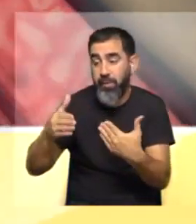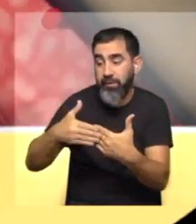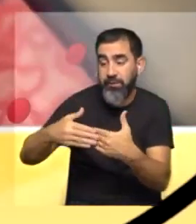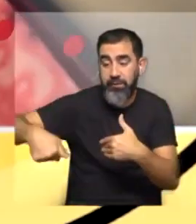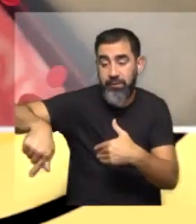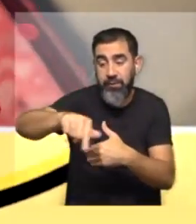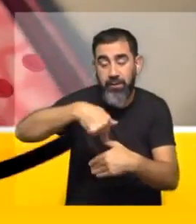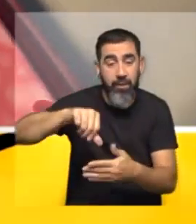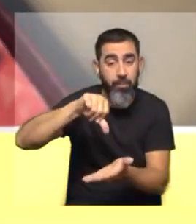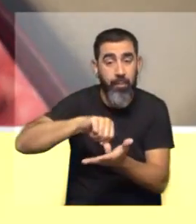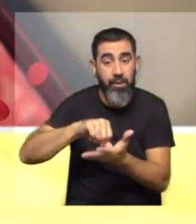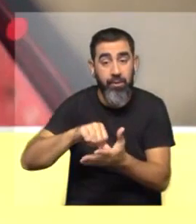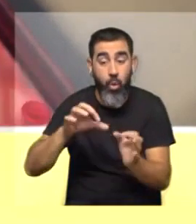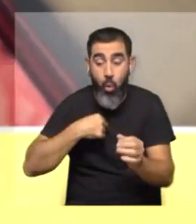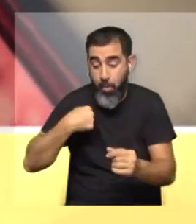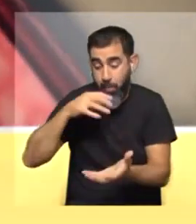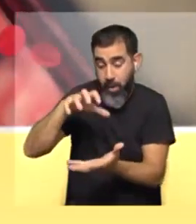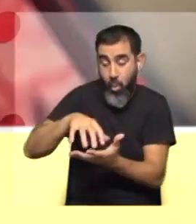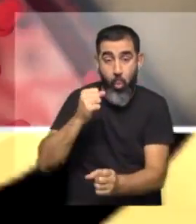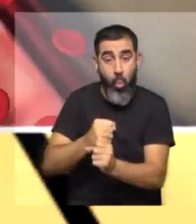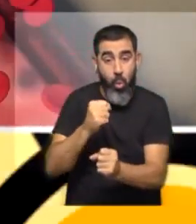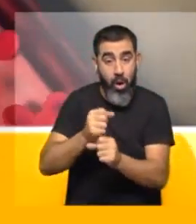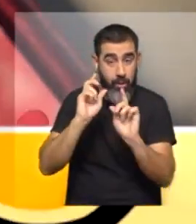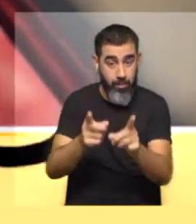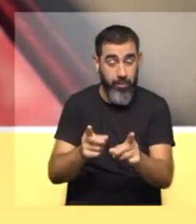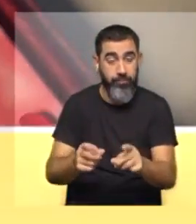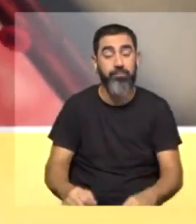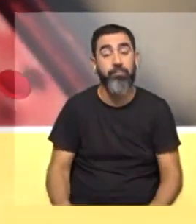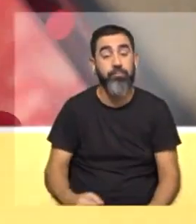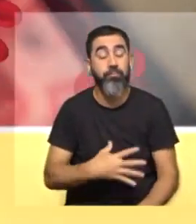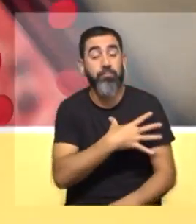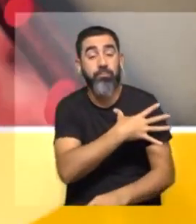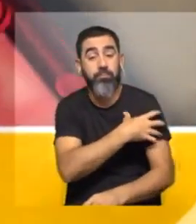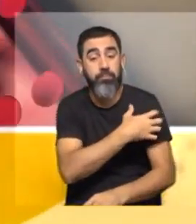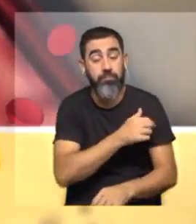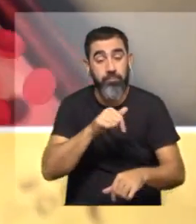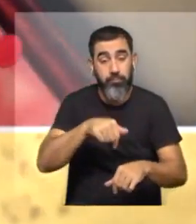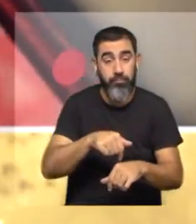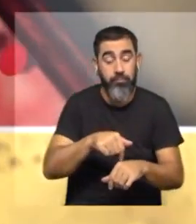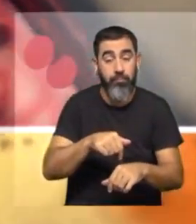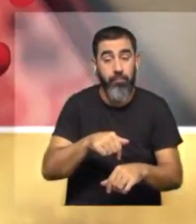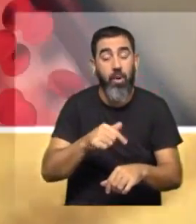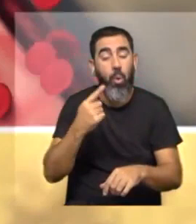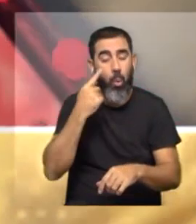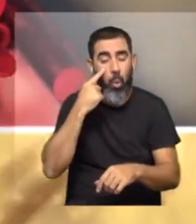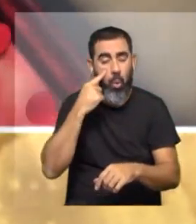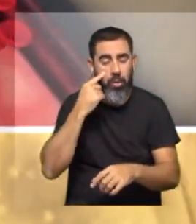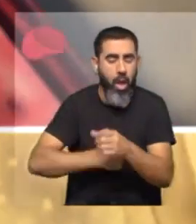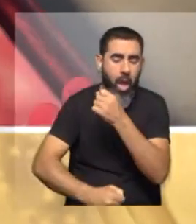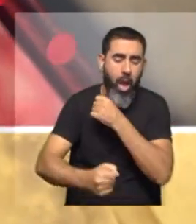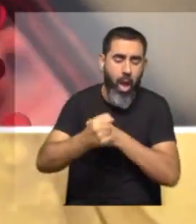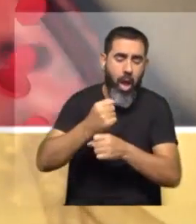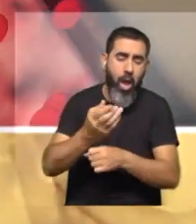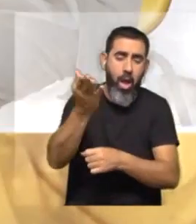en su propio lugar de asistencia, ¿verdad? Y la hipertensión es algo arterial es algo que se conoce desde hace mucho tiempo,